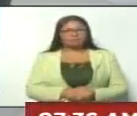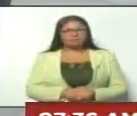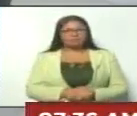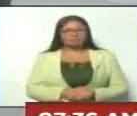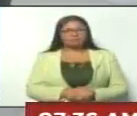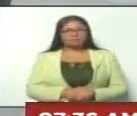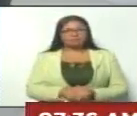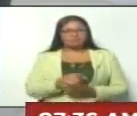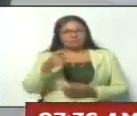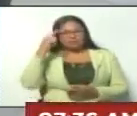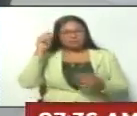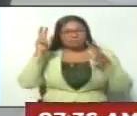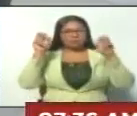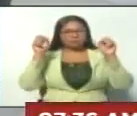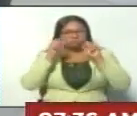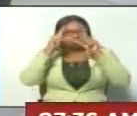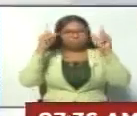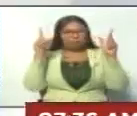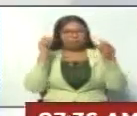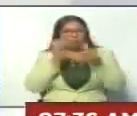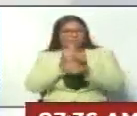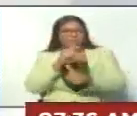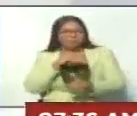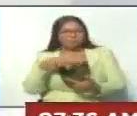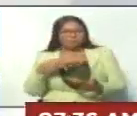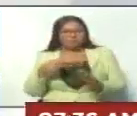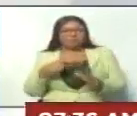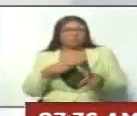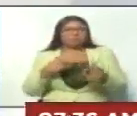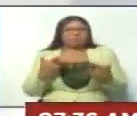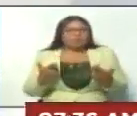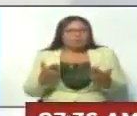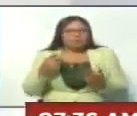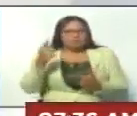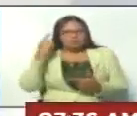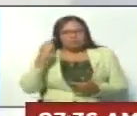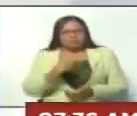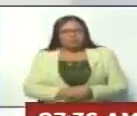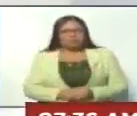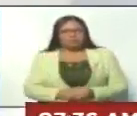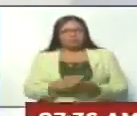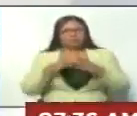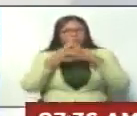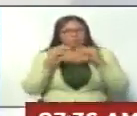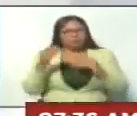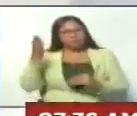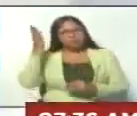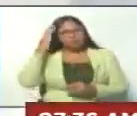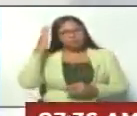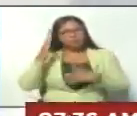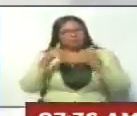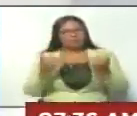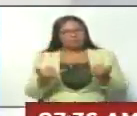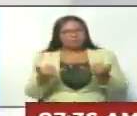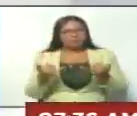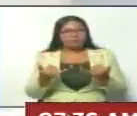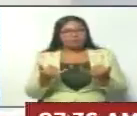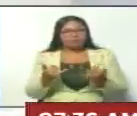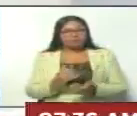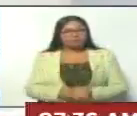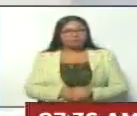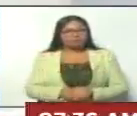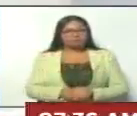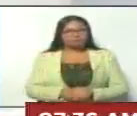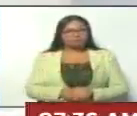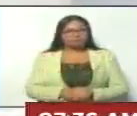el supuesto descubrimiento. Entonces, y todos sabemos que eso, o sea, el perdido era Colón.